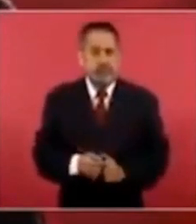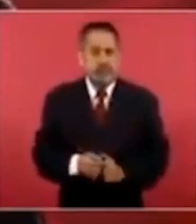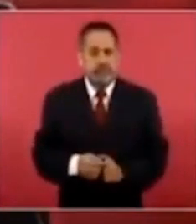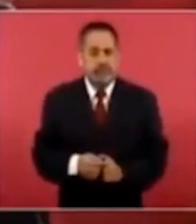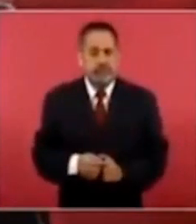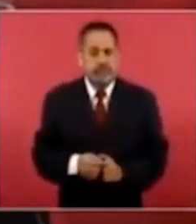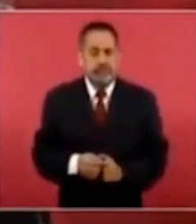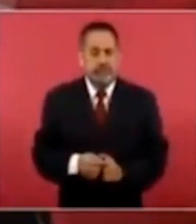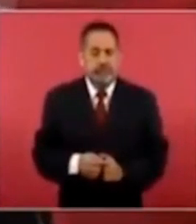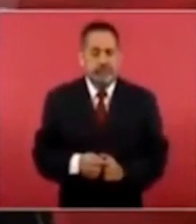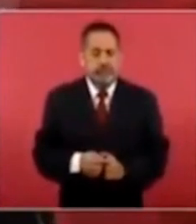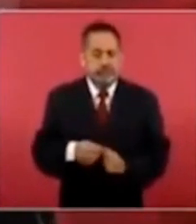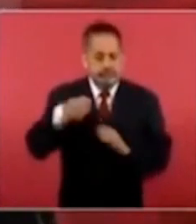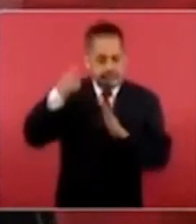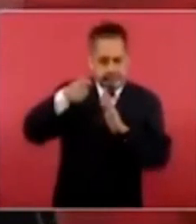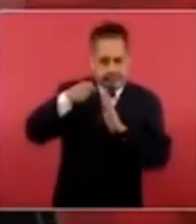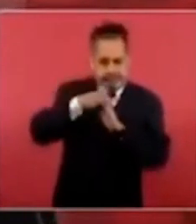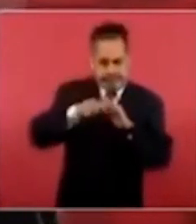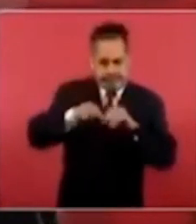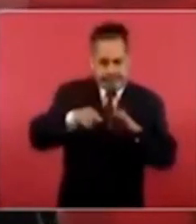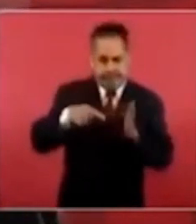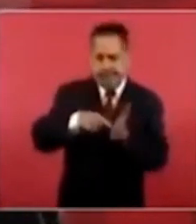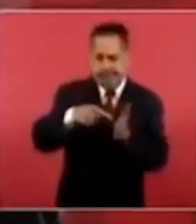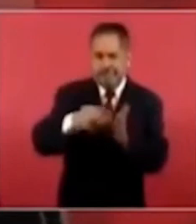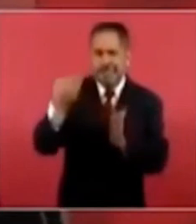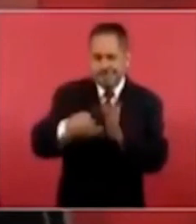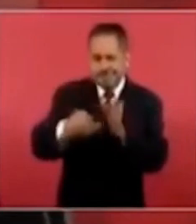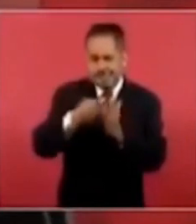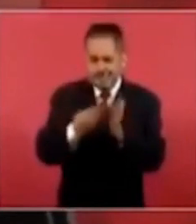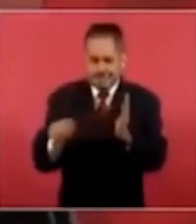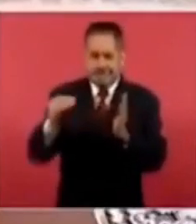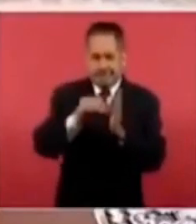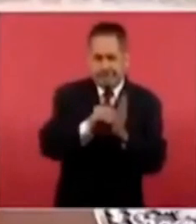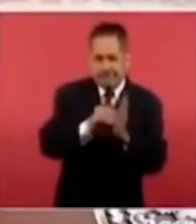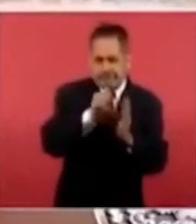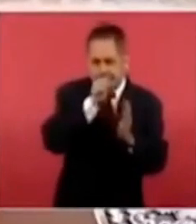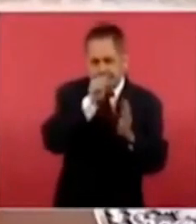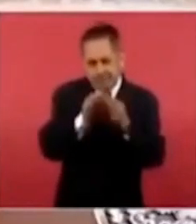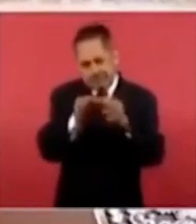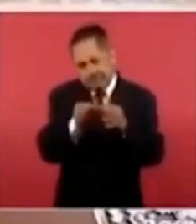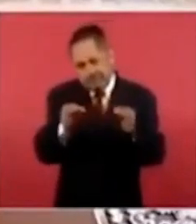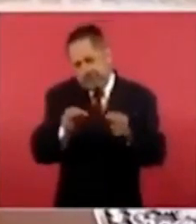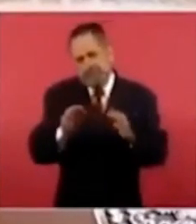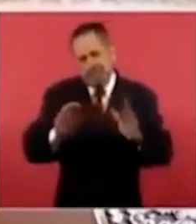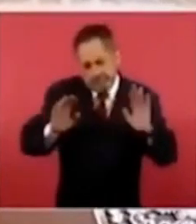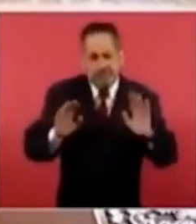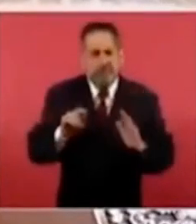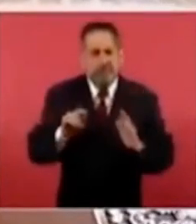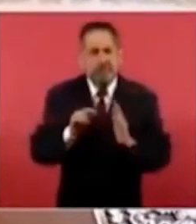el documental o en el guión del documental nomás que